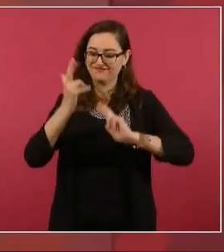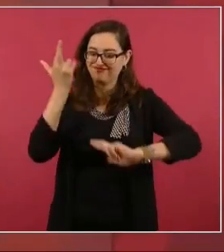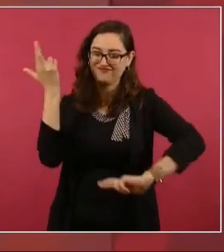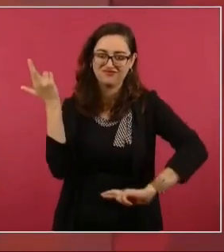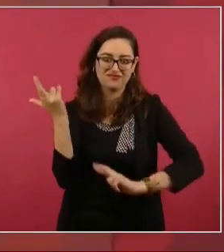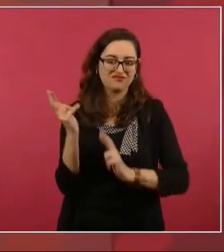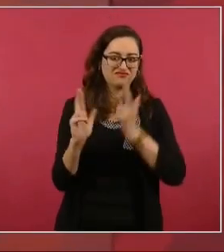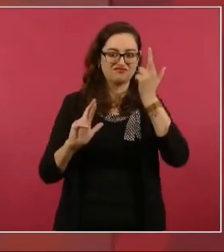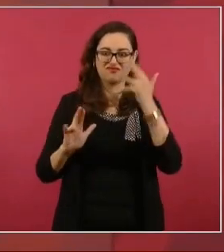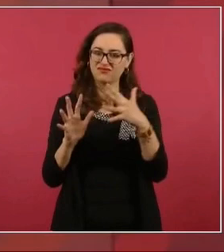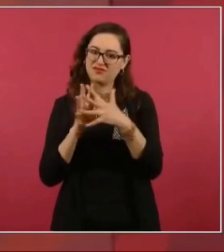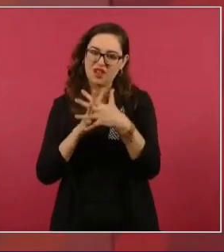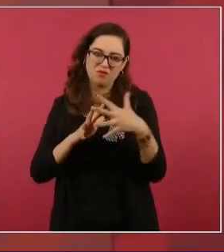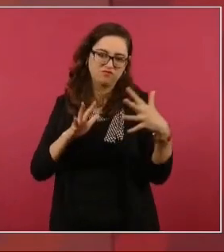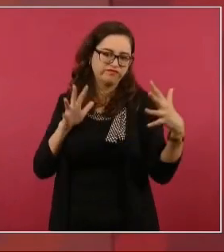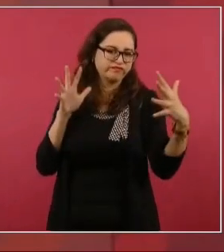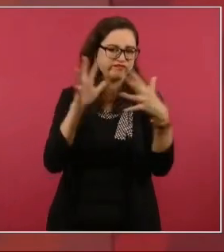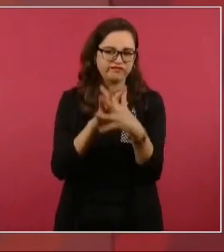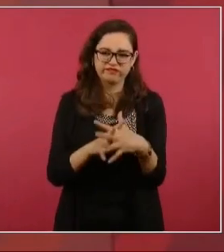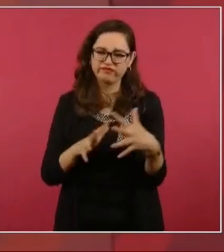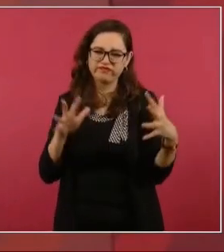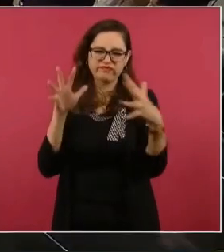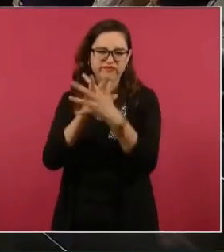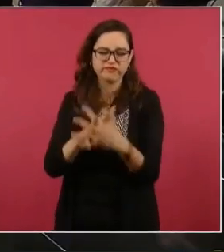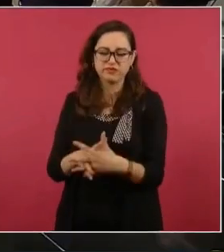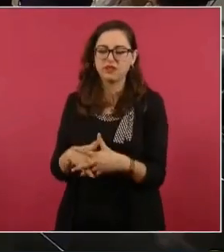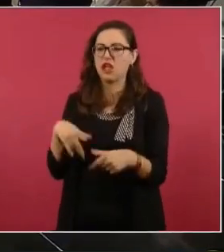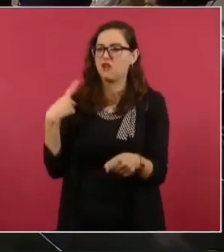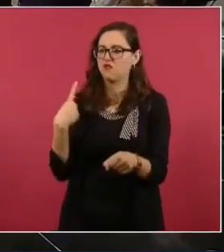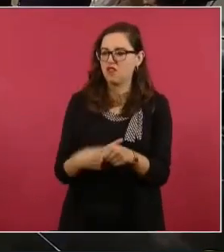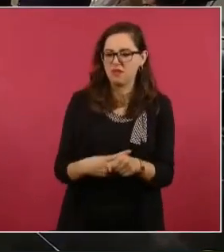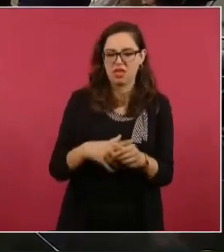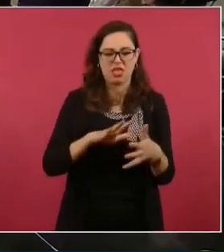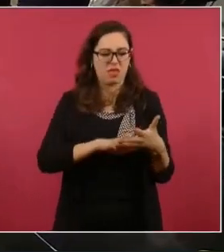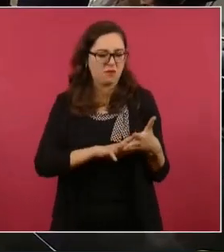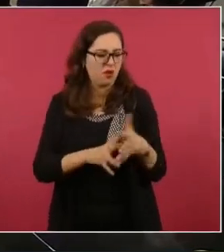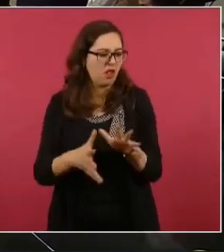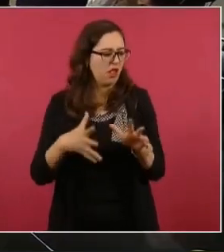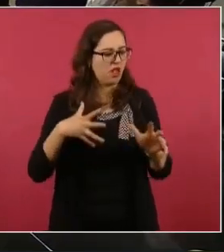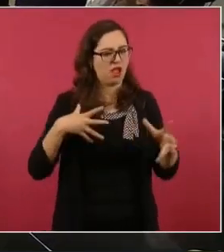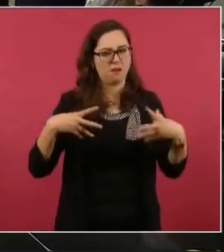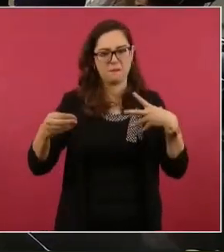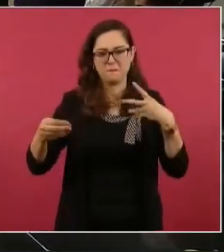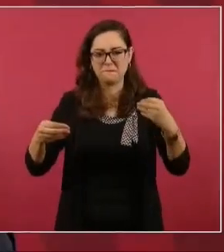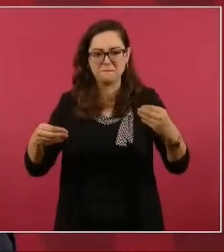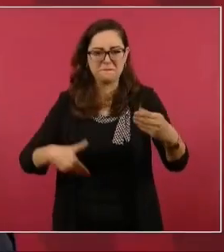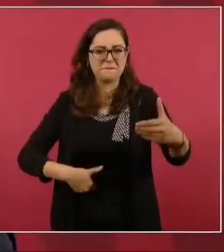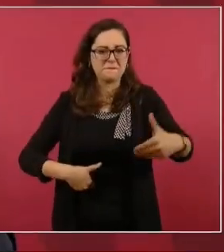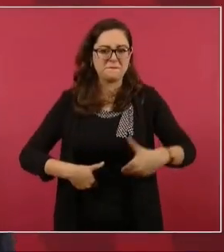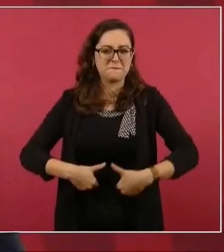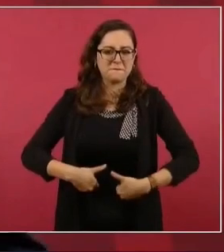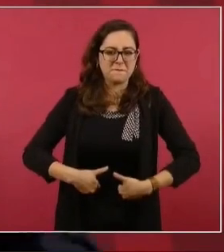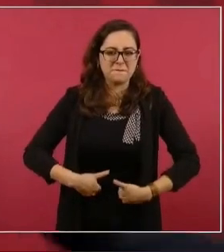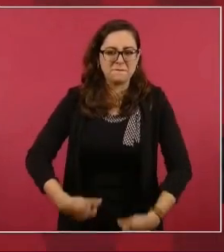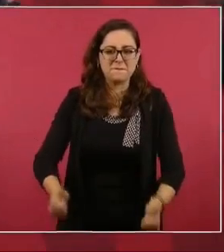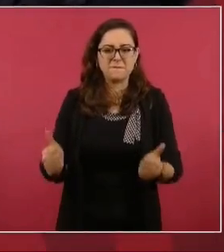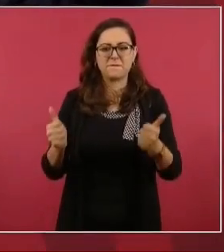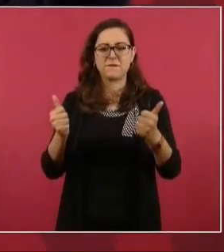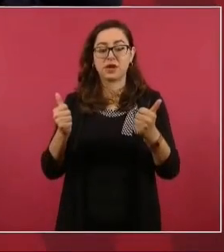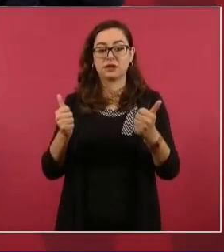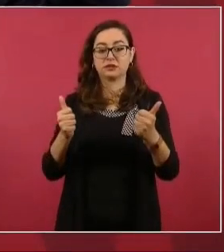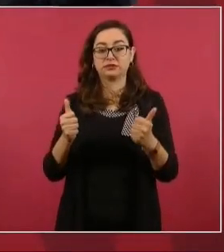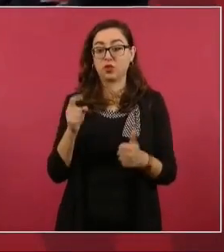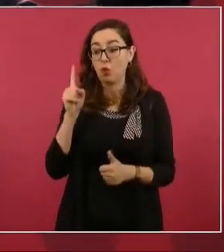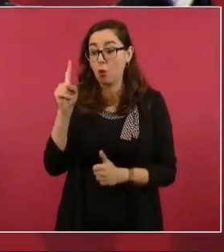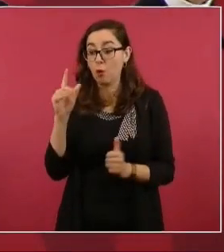mexicanos por la violencia, por enfermedades, por epidemias, por hambre, y las transformaciones